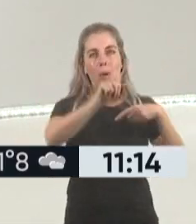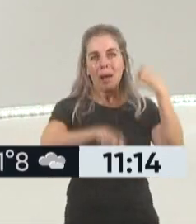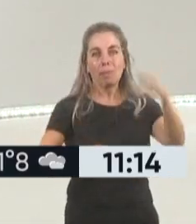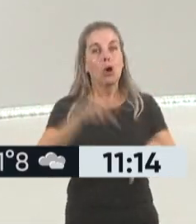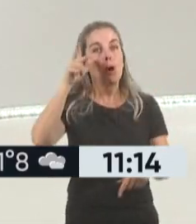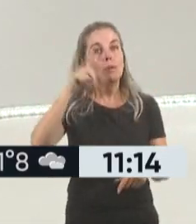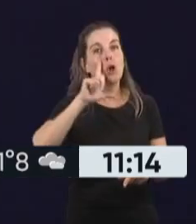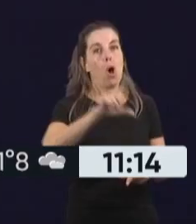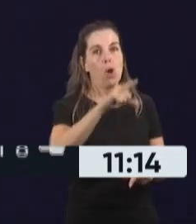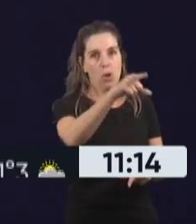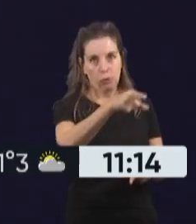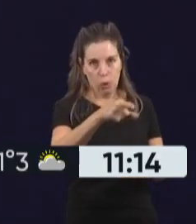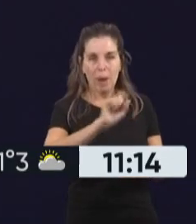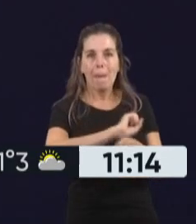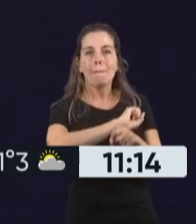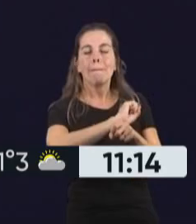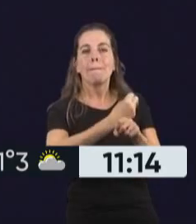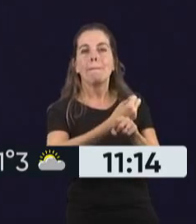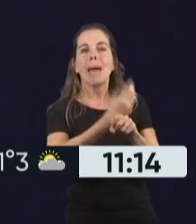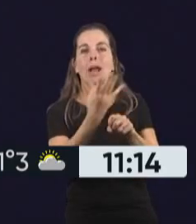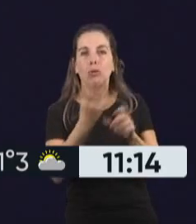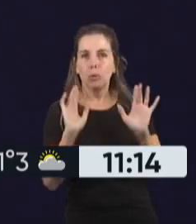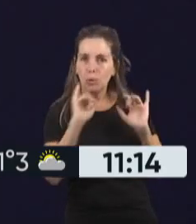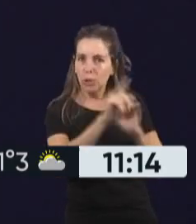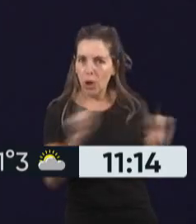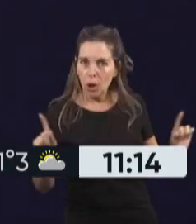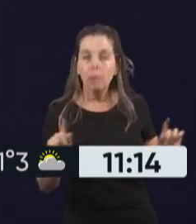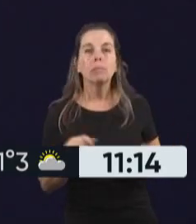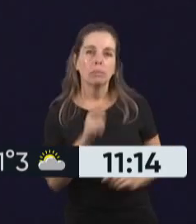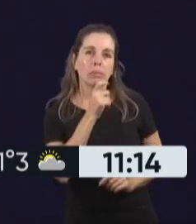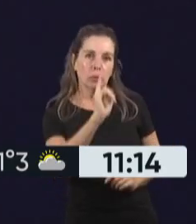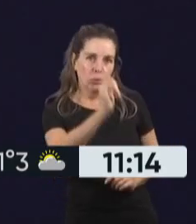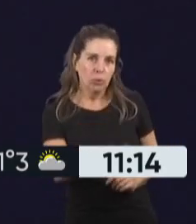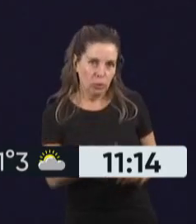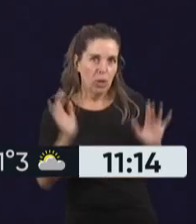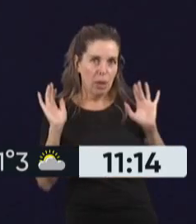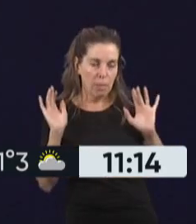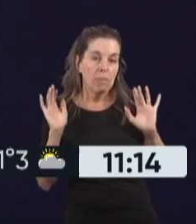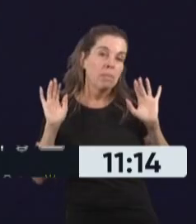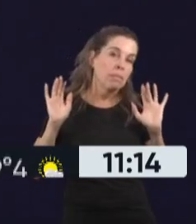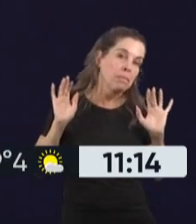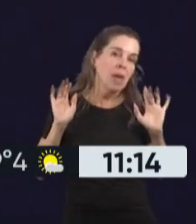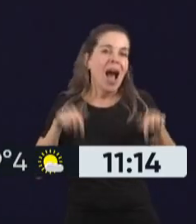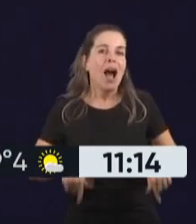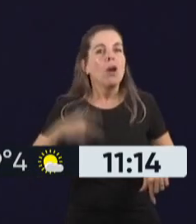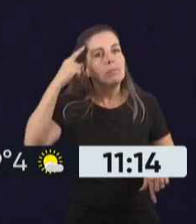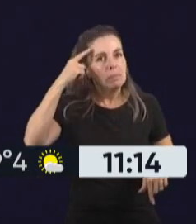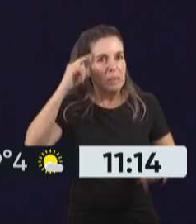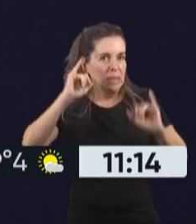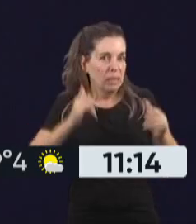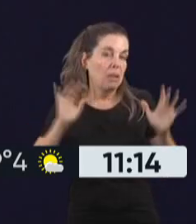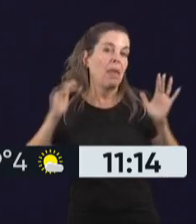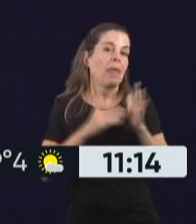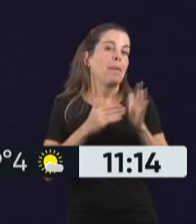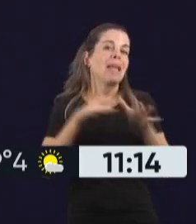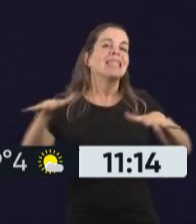julio. Sí, efectivamente, el presidente va a estar en bueno, excepto por supuesto que algo cambie de aquí al